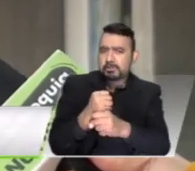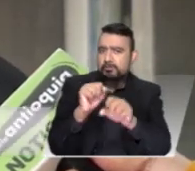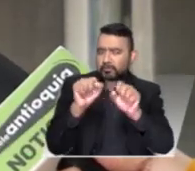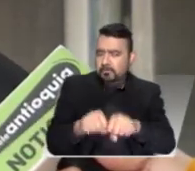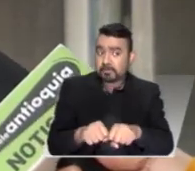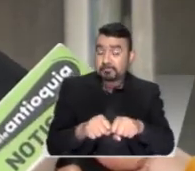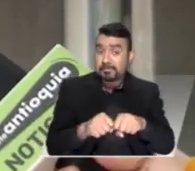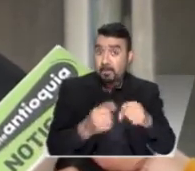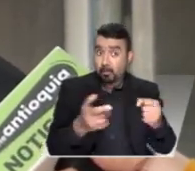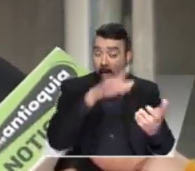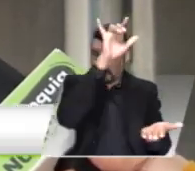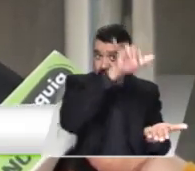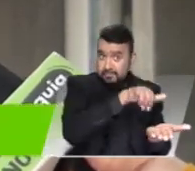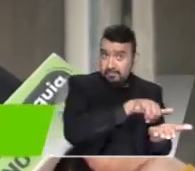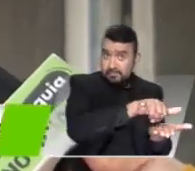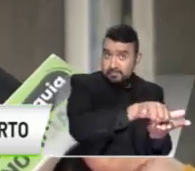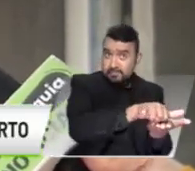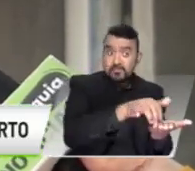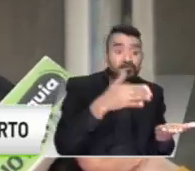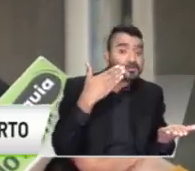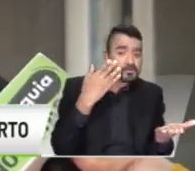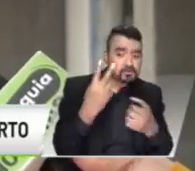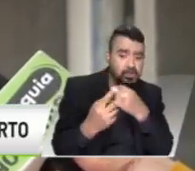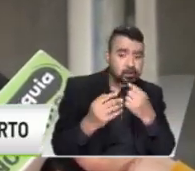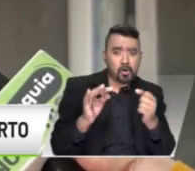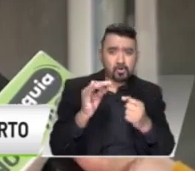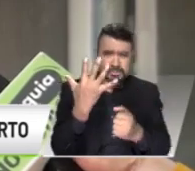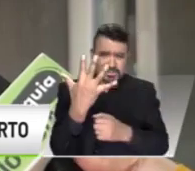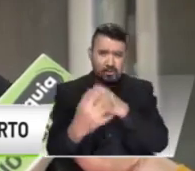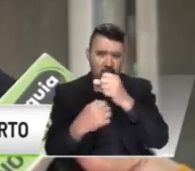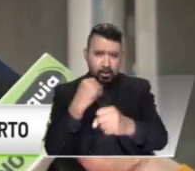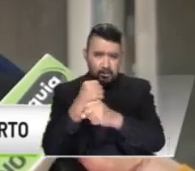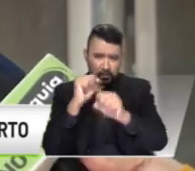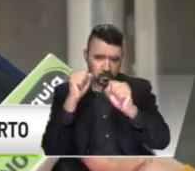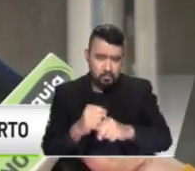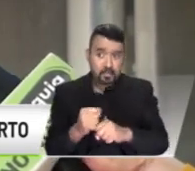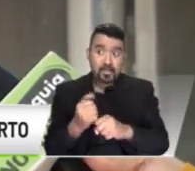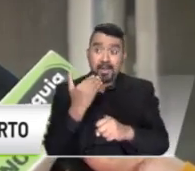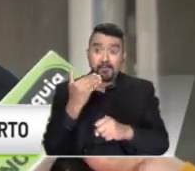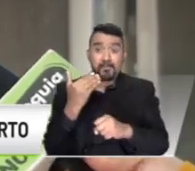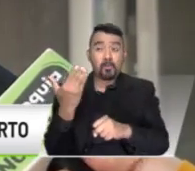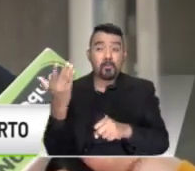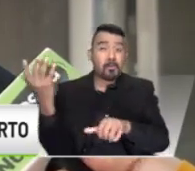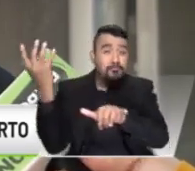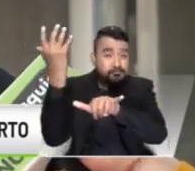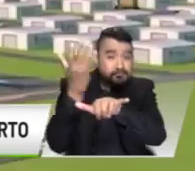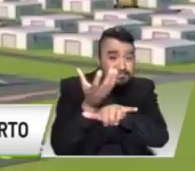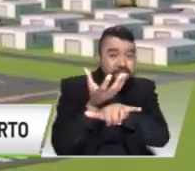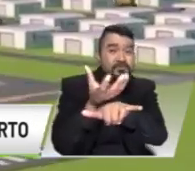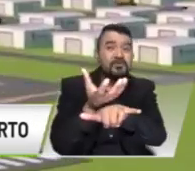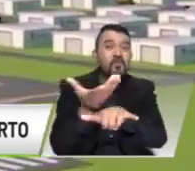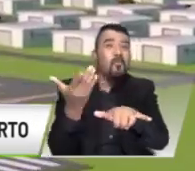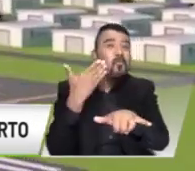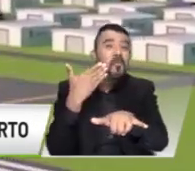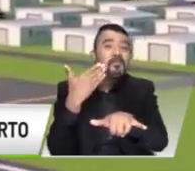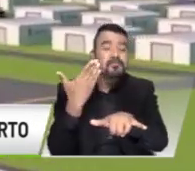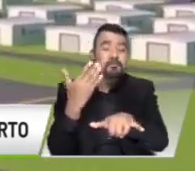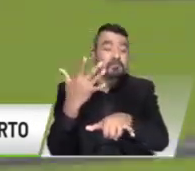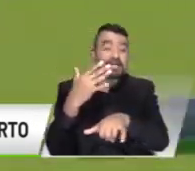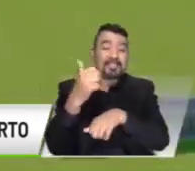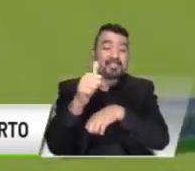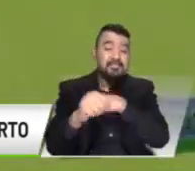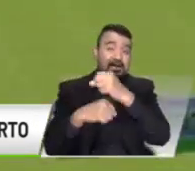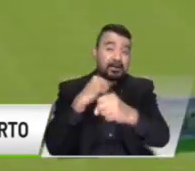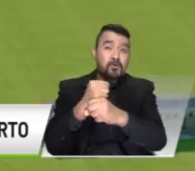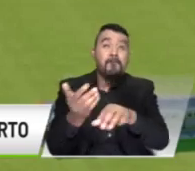aeródromo inicialmente estaríamos hablando de 5 años y el aeropuerto internacional de carga estaríamos hablando de 10 años. Llanos de Cuivá queda